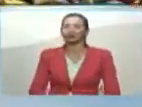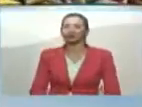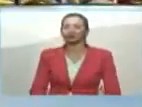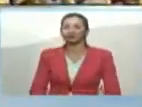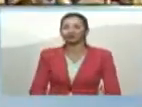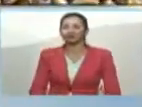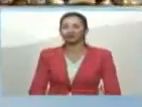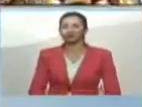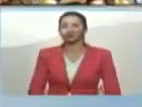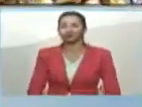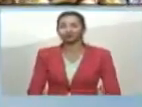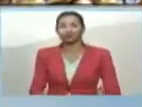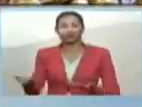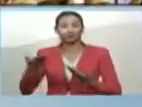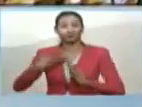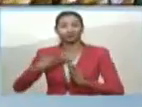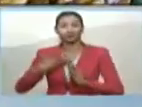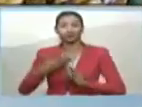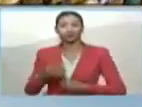que recibí?